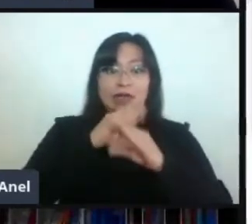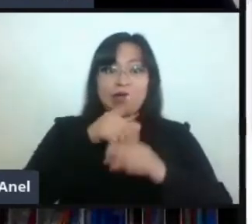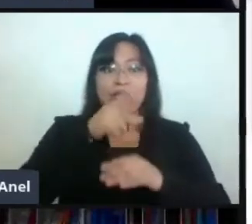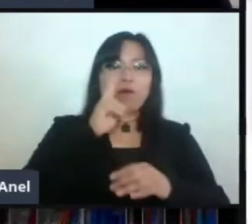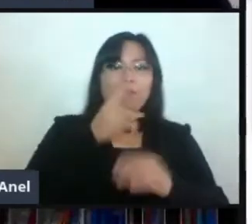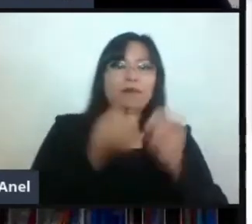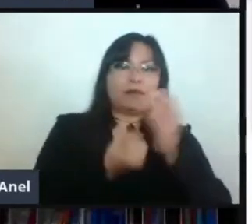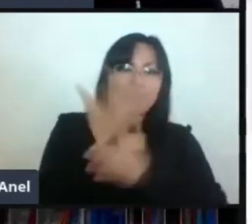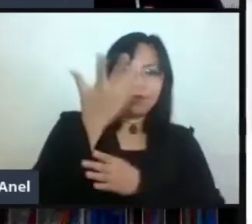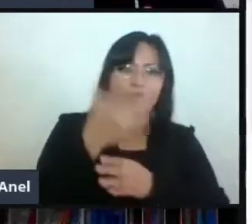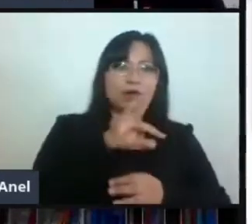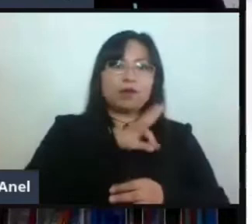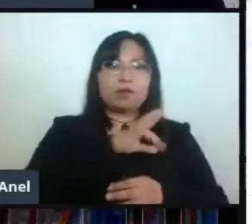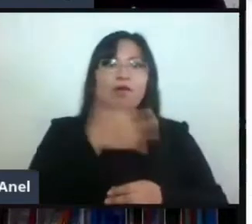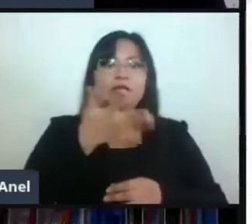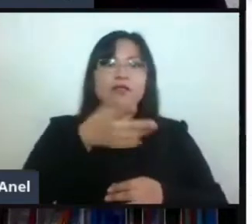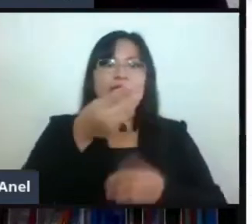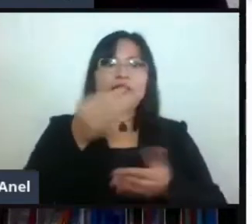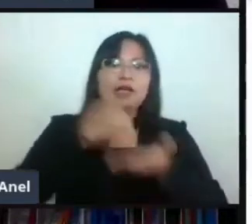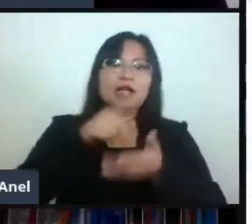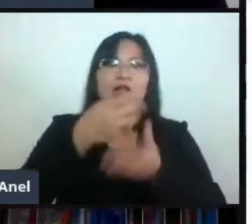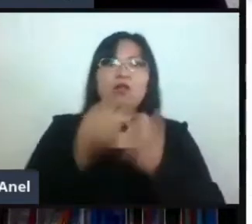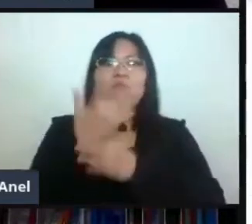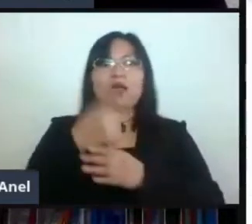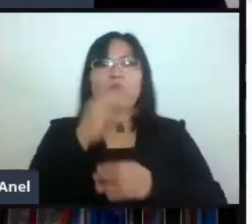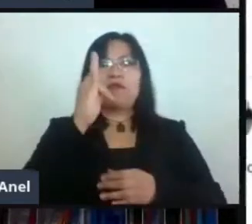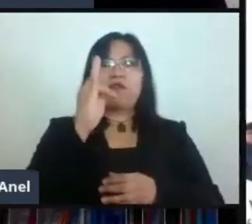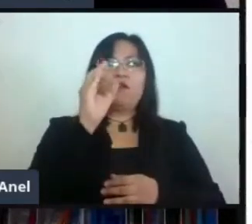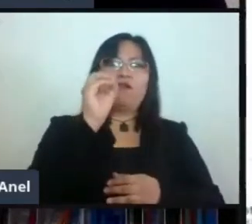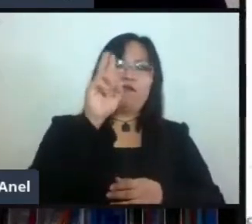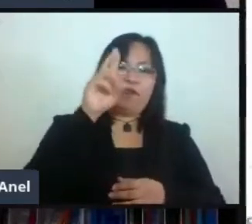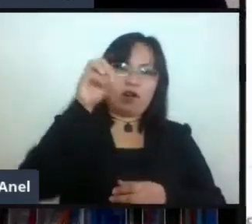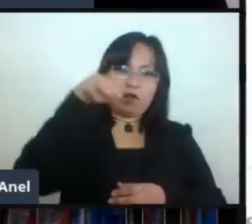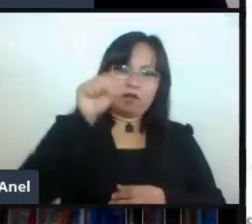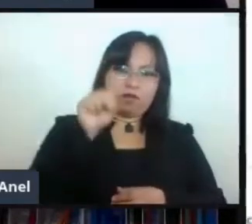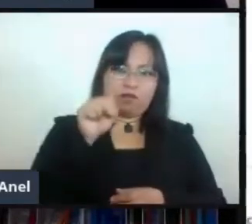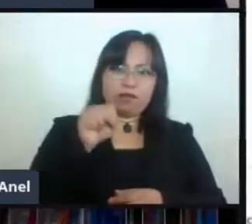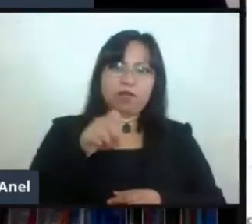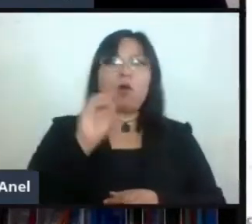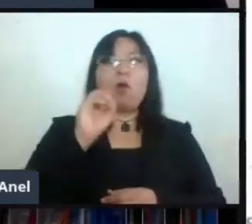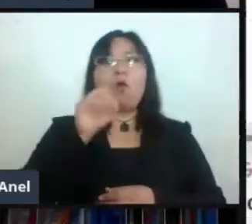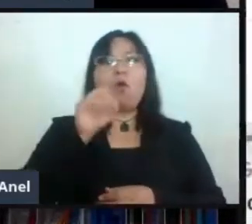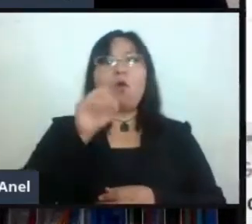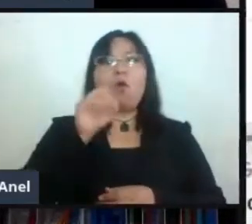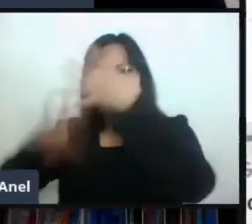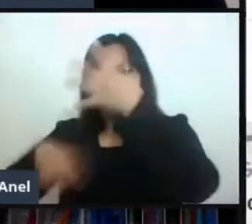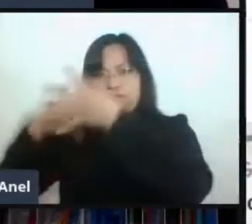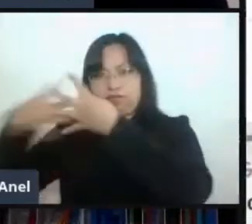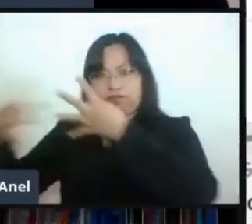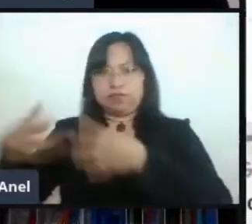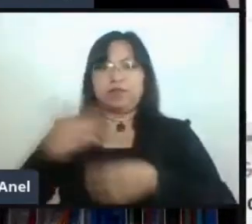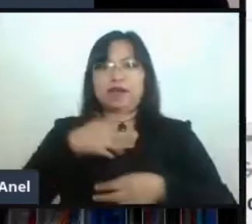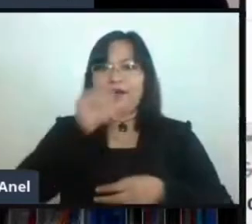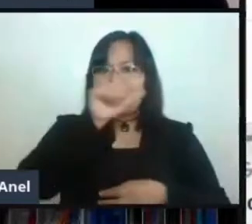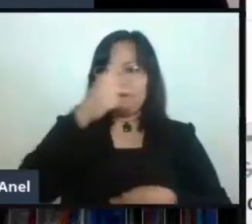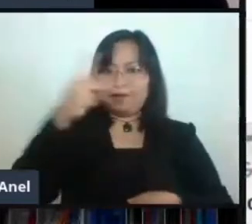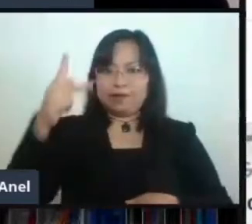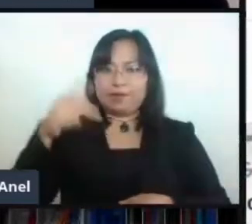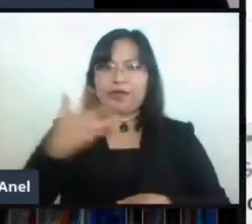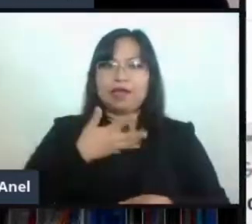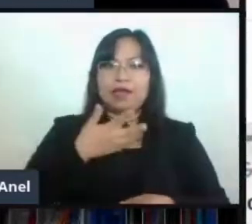hacer. La otra opción es que me vaya al Mosaico o al Waffle de aplicaciones, busque dónde